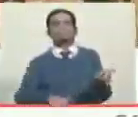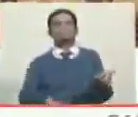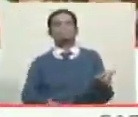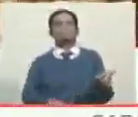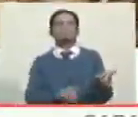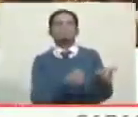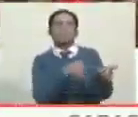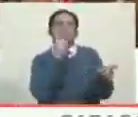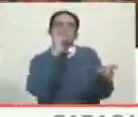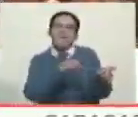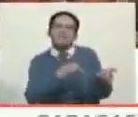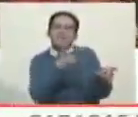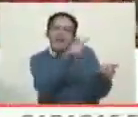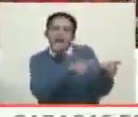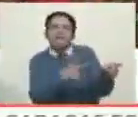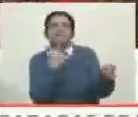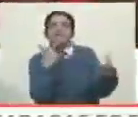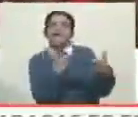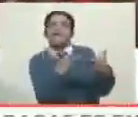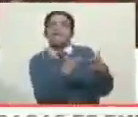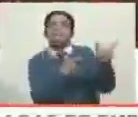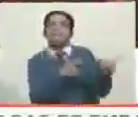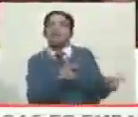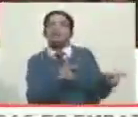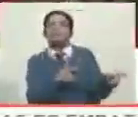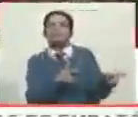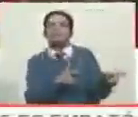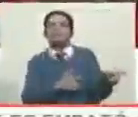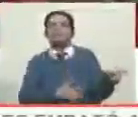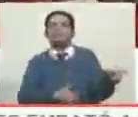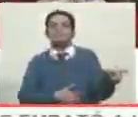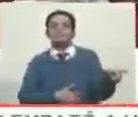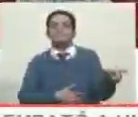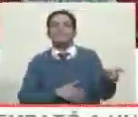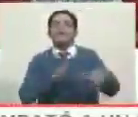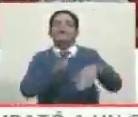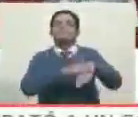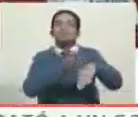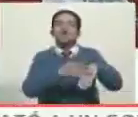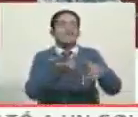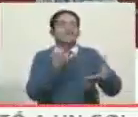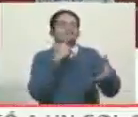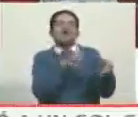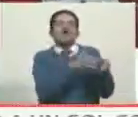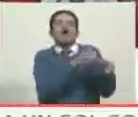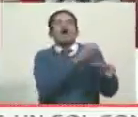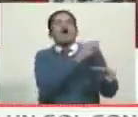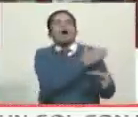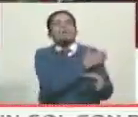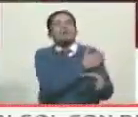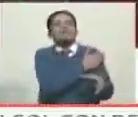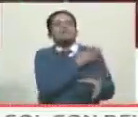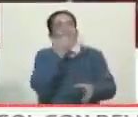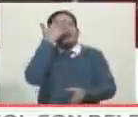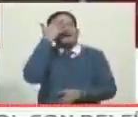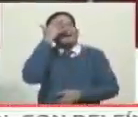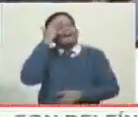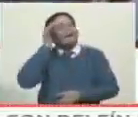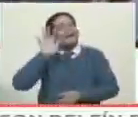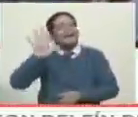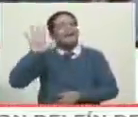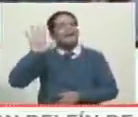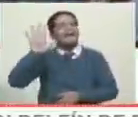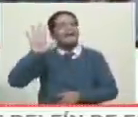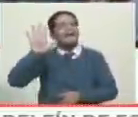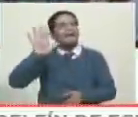puede ser tratado como enemigo porque si la derecha creéis si la